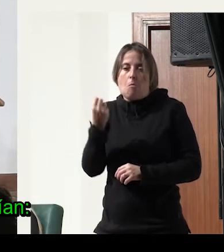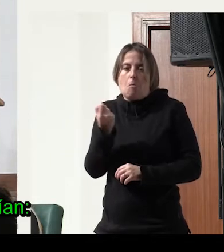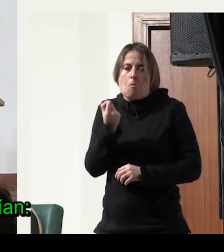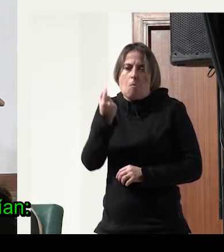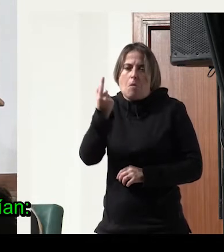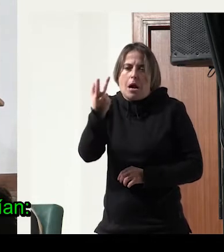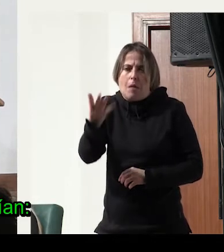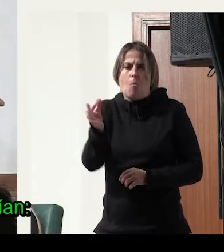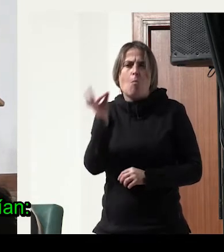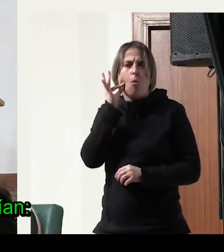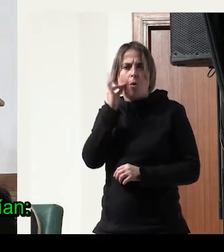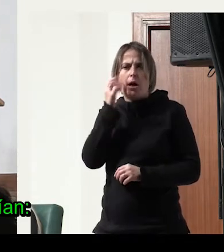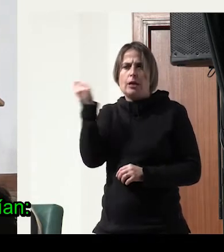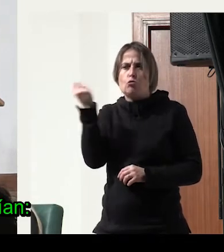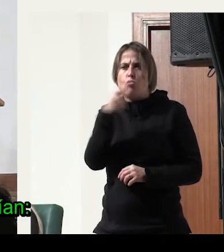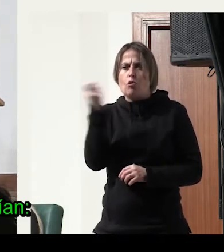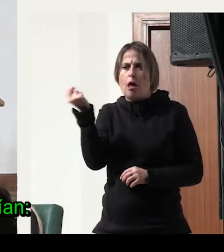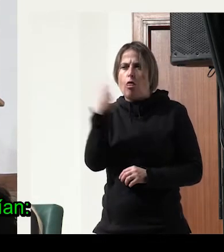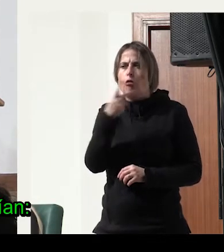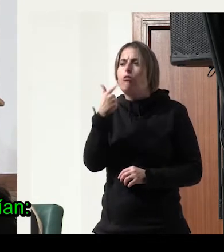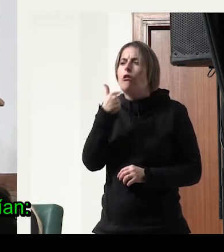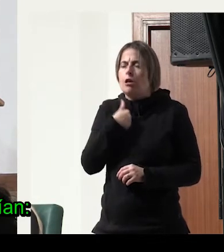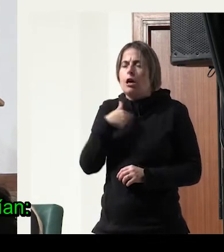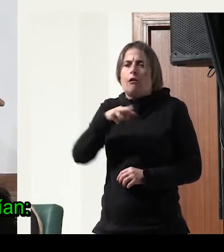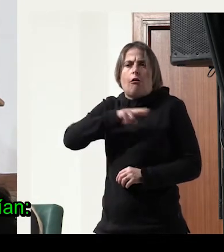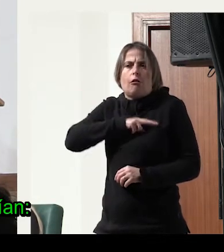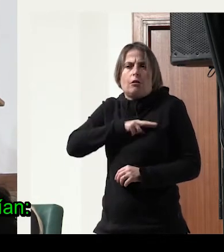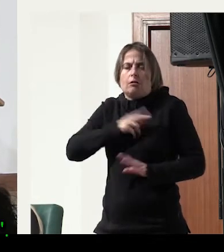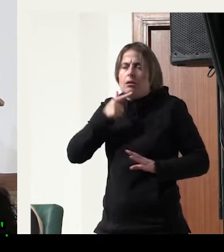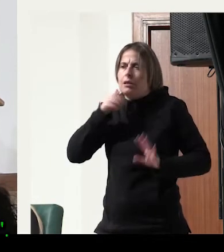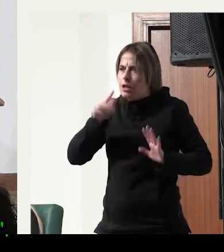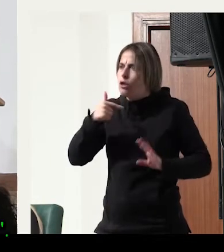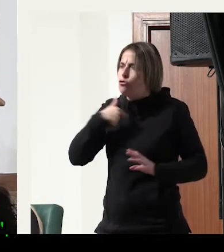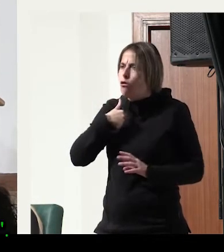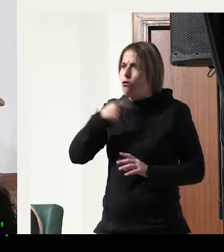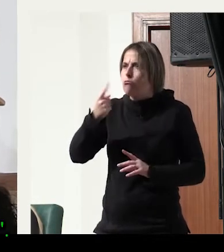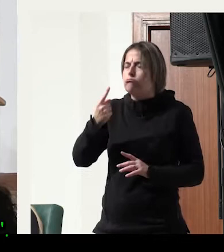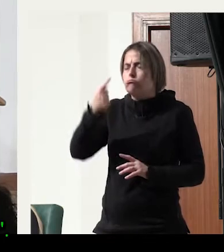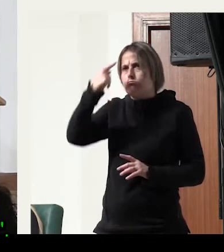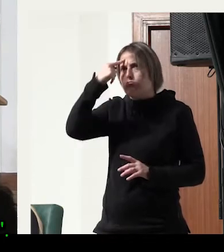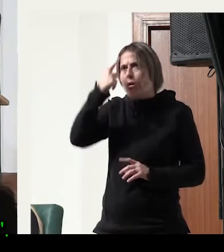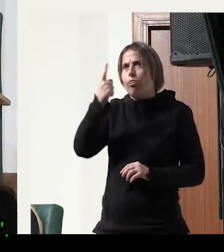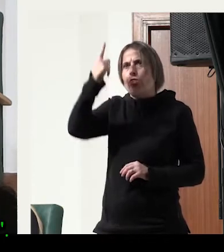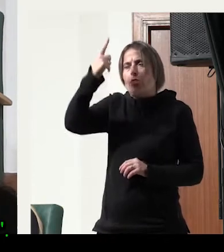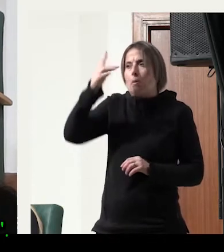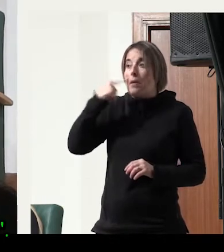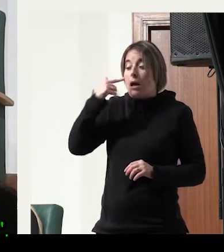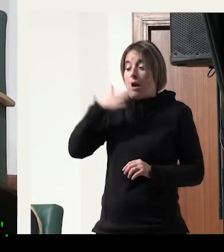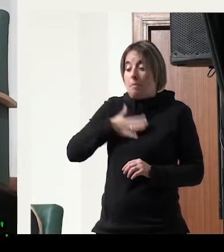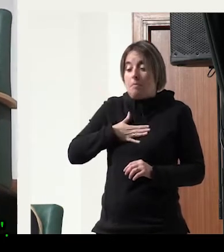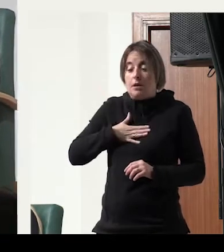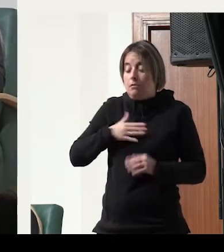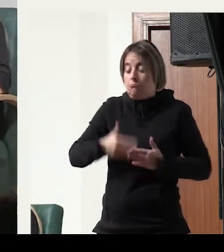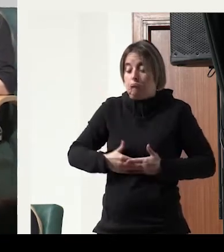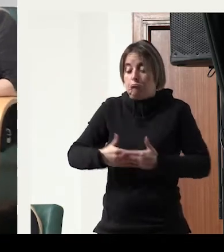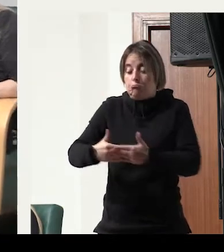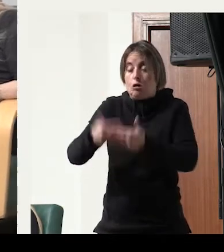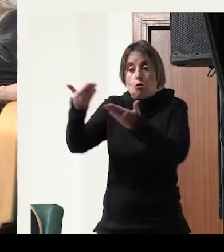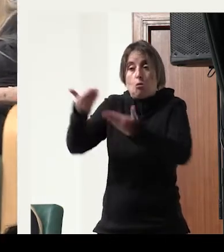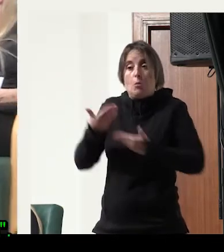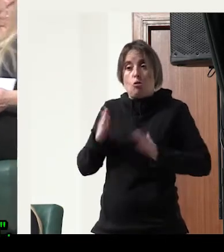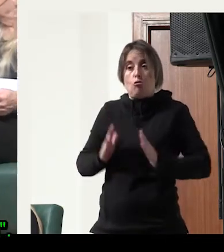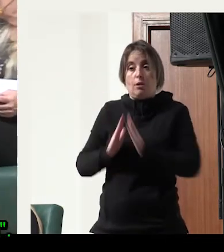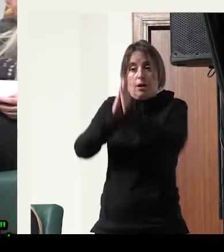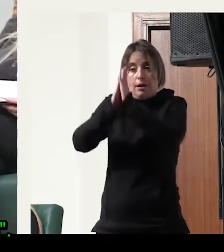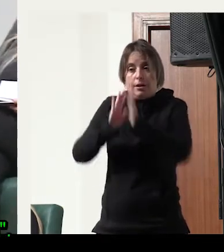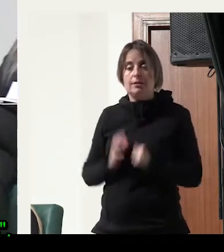se decían creyentes, ¿no?, y decían, mira, yo soy creyente, pero a mí en este proceso no me ayudó la Iglesia. Entonces, bueno, de ahora